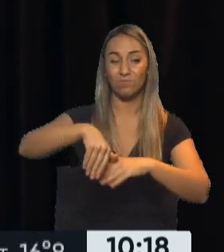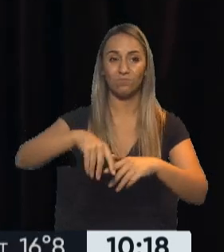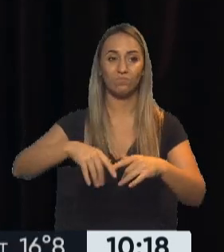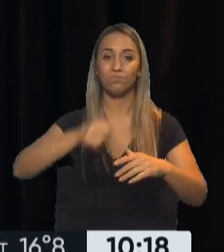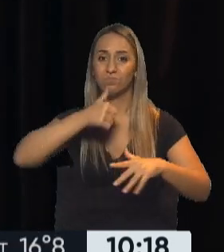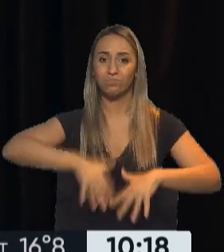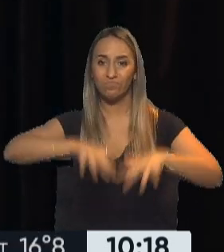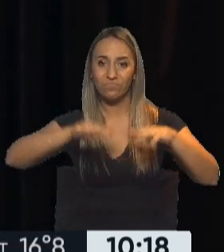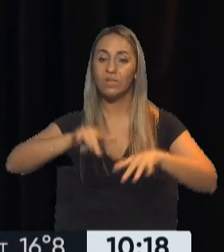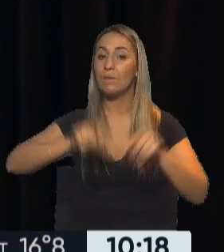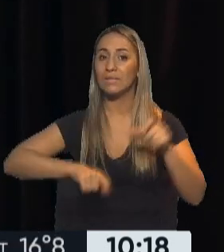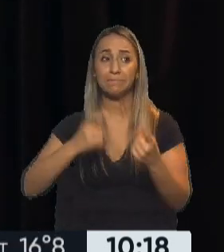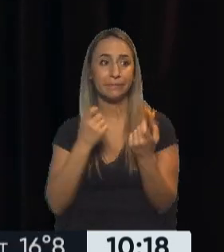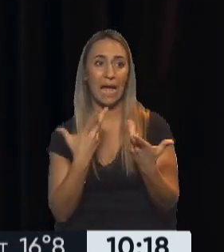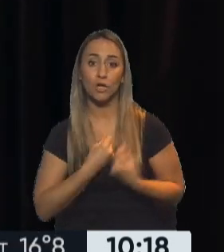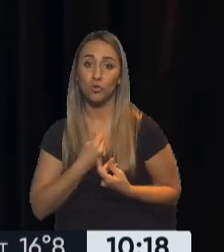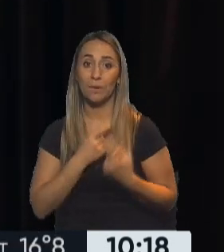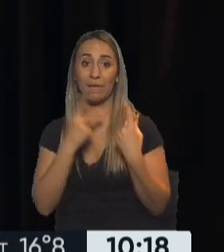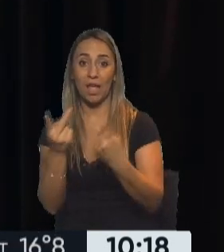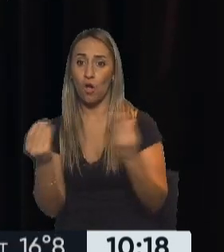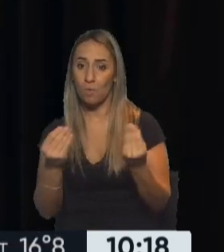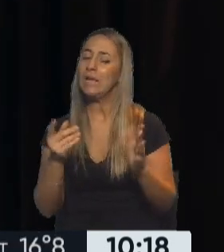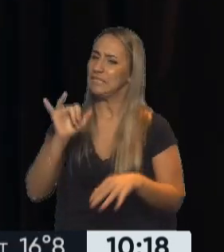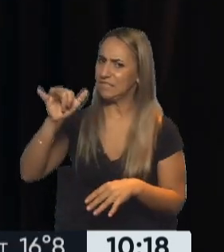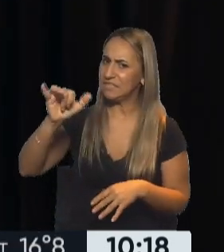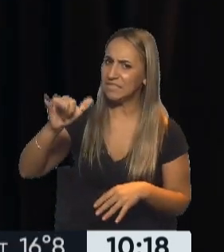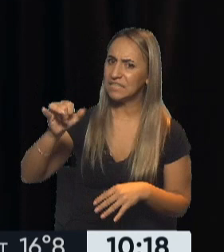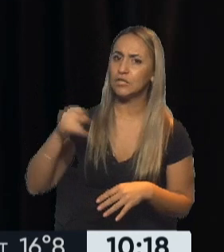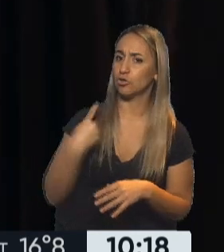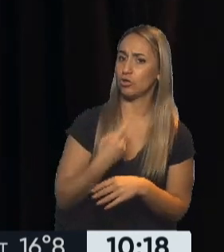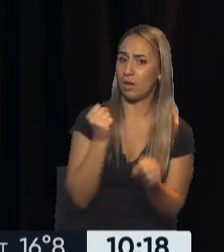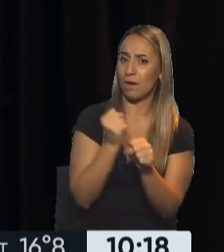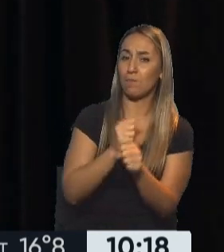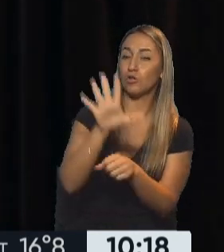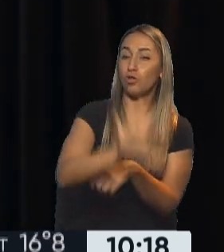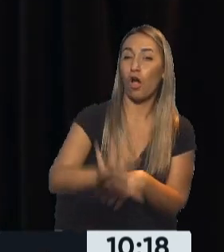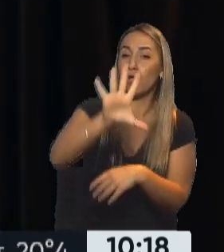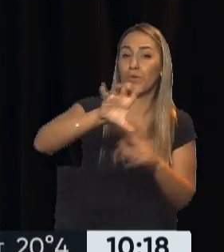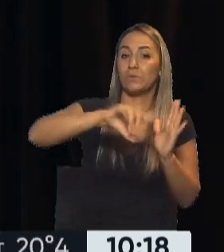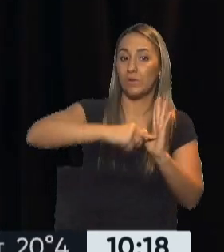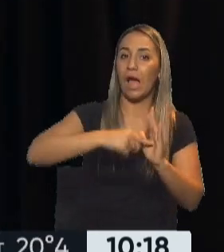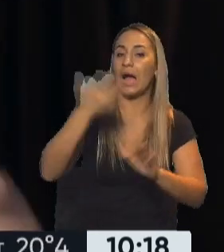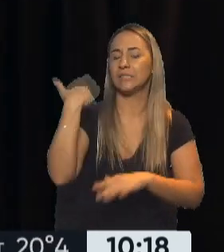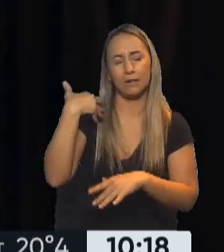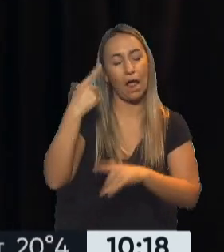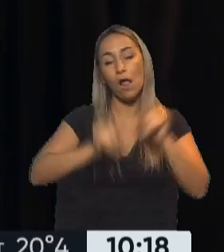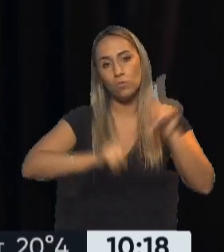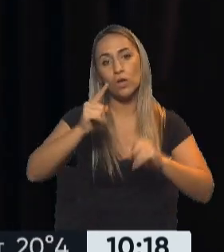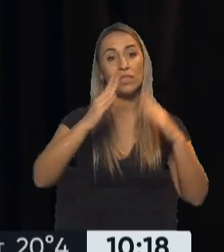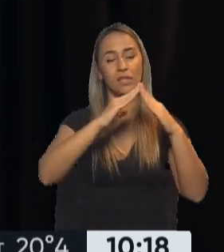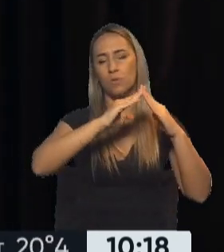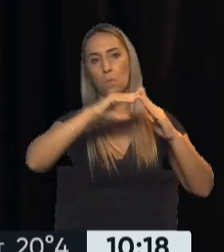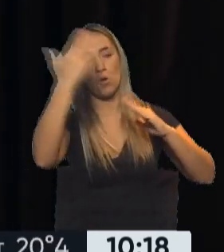necesitaban asistencia para trasladarse a los lugares. Sí, estamos trabajando en toda la provincia de Buenos Aires. Ayer tuvimos algunas voladuras de techo, no